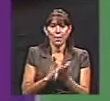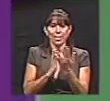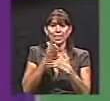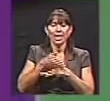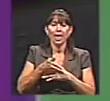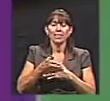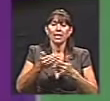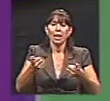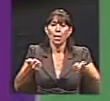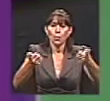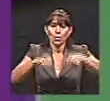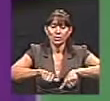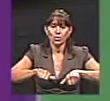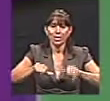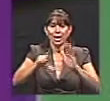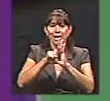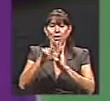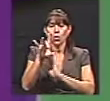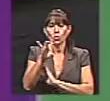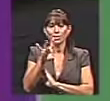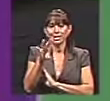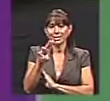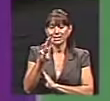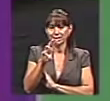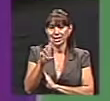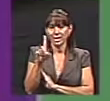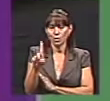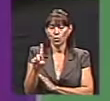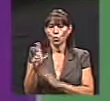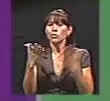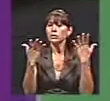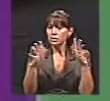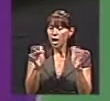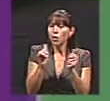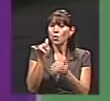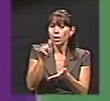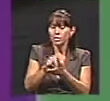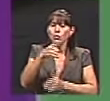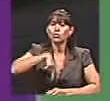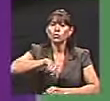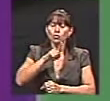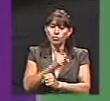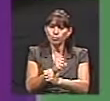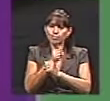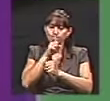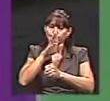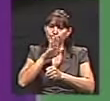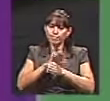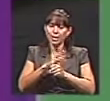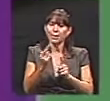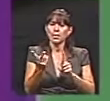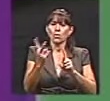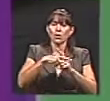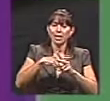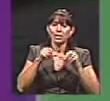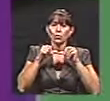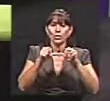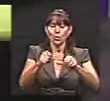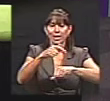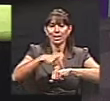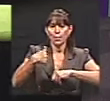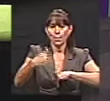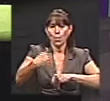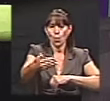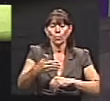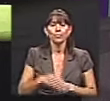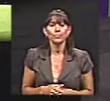la aprobación de la Ley 8661, ya con eso nos garantizamos que sea vinculante y tenga continuidad en el tiempo.